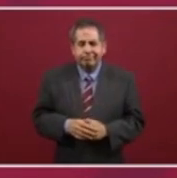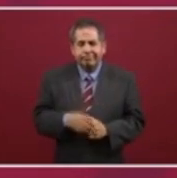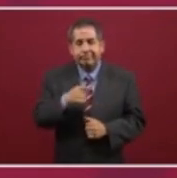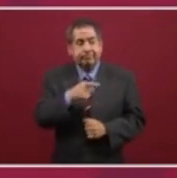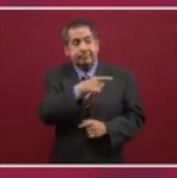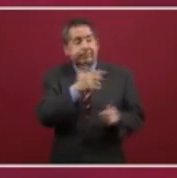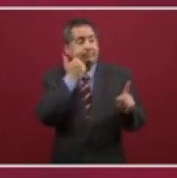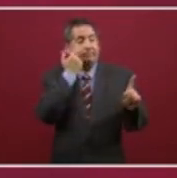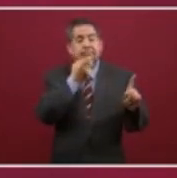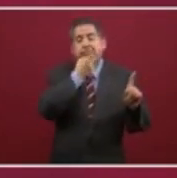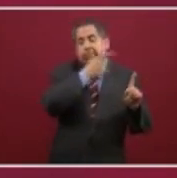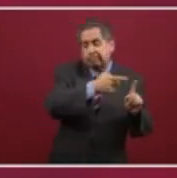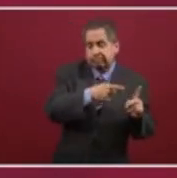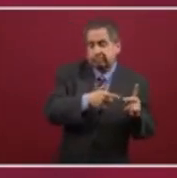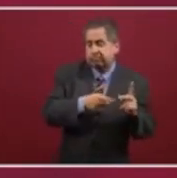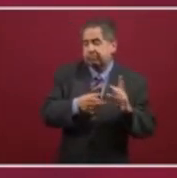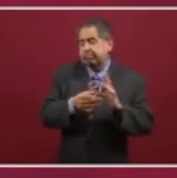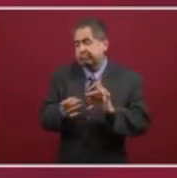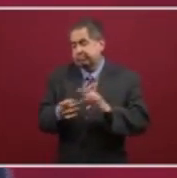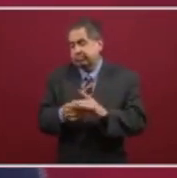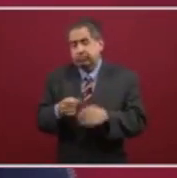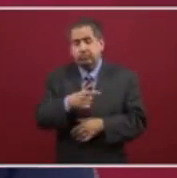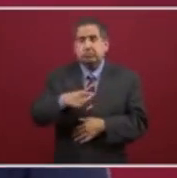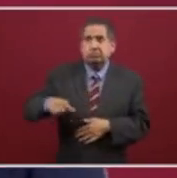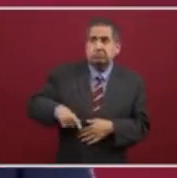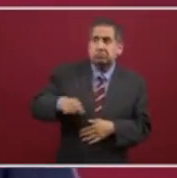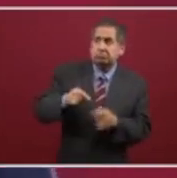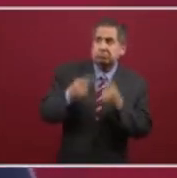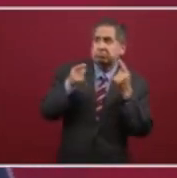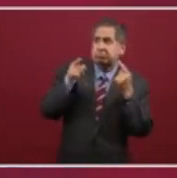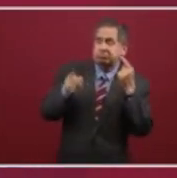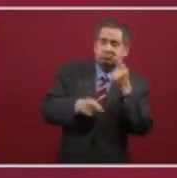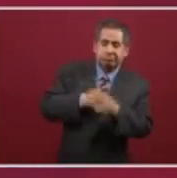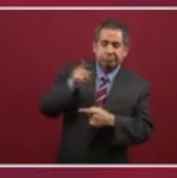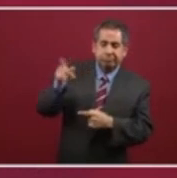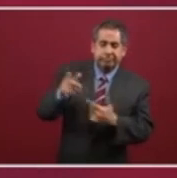fulano de tal o que este gobierno